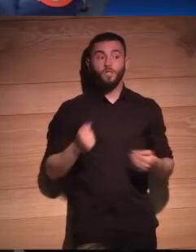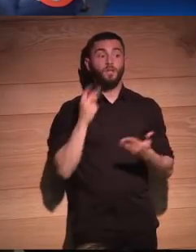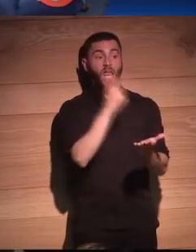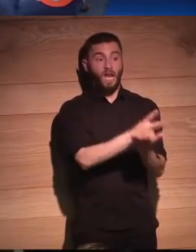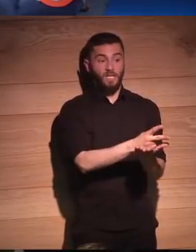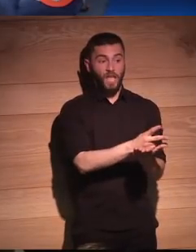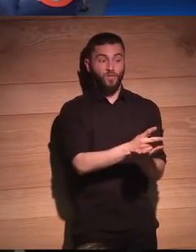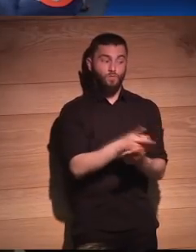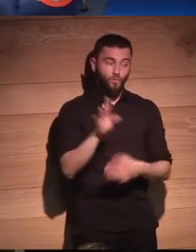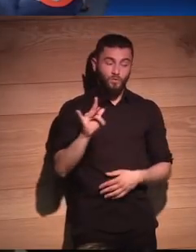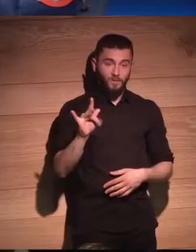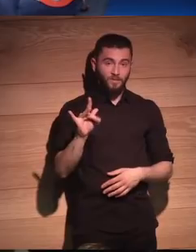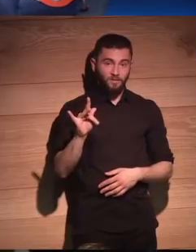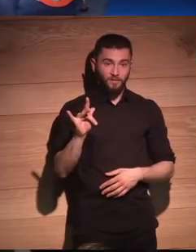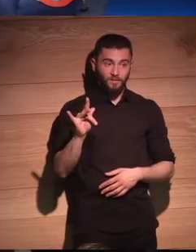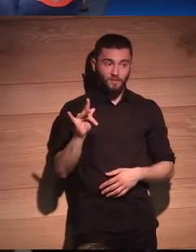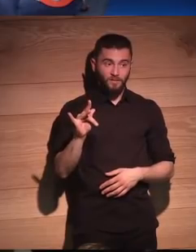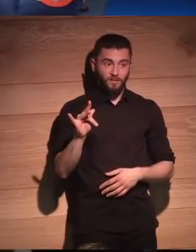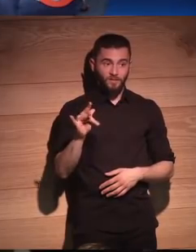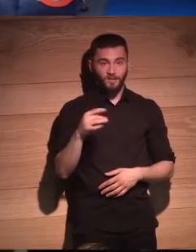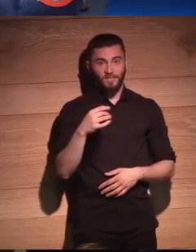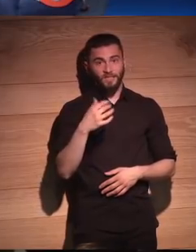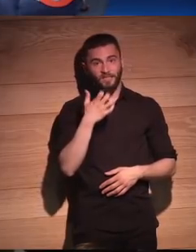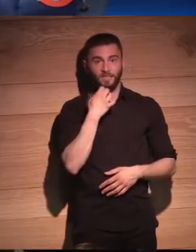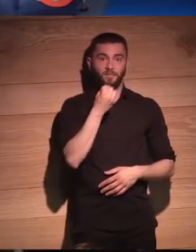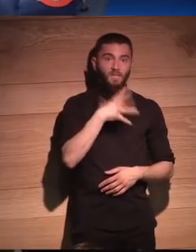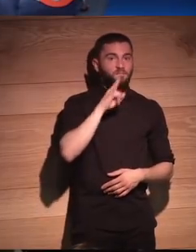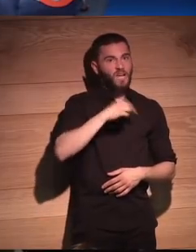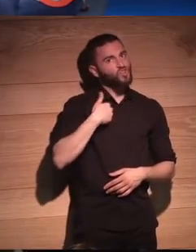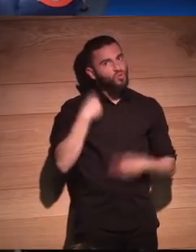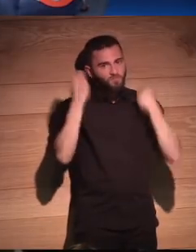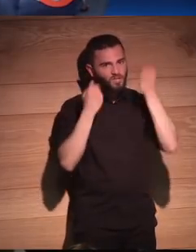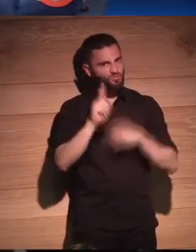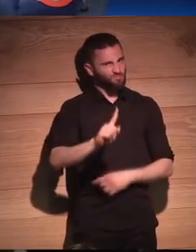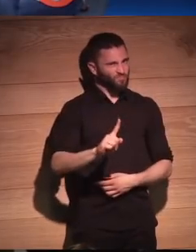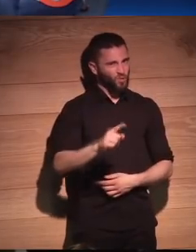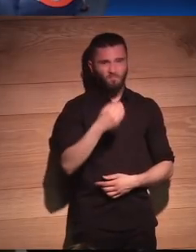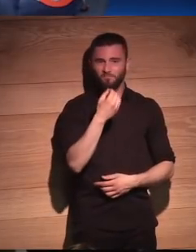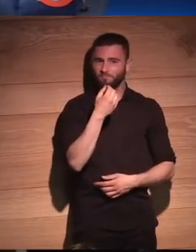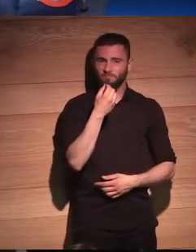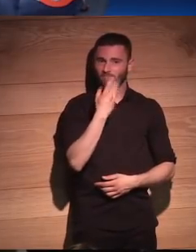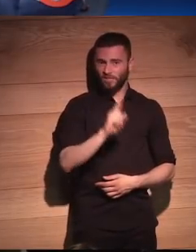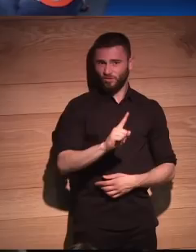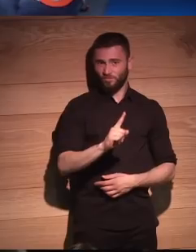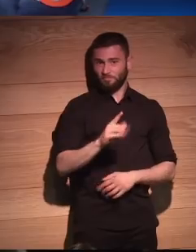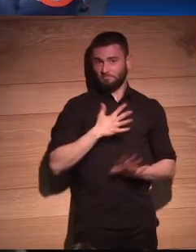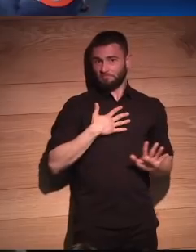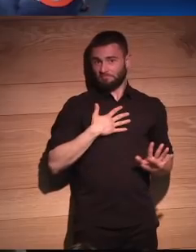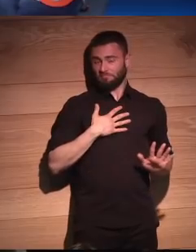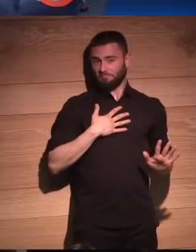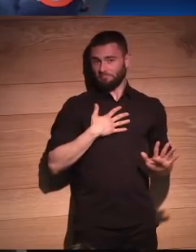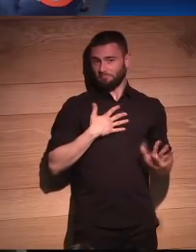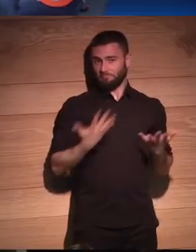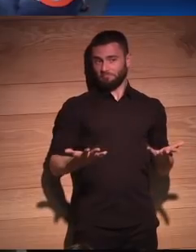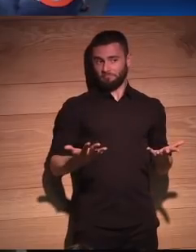arriesgado, sí, yo no sé si salió muy bien. Yo diría que no. O sea, a mi parecer no. Entonces,